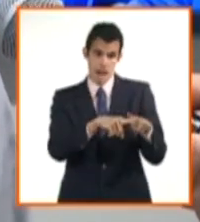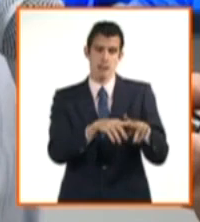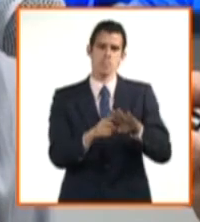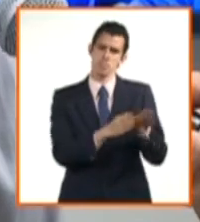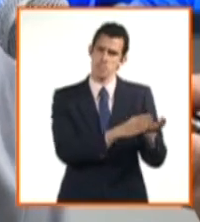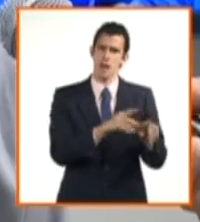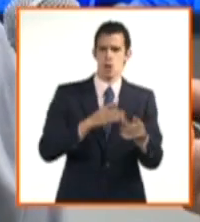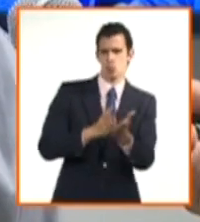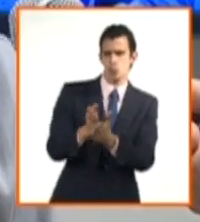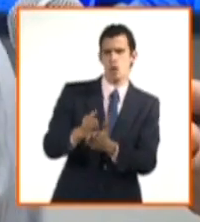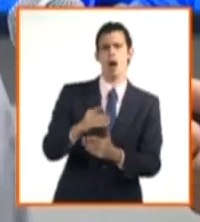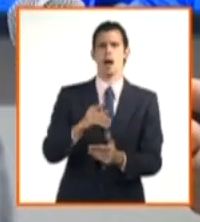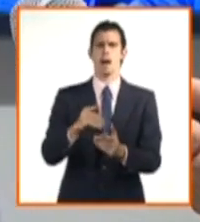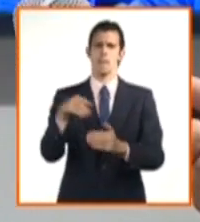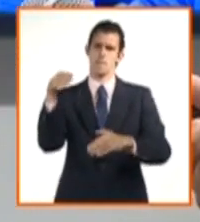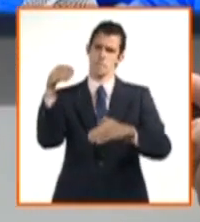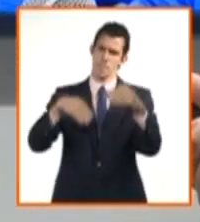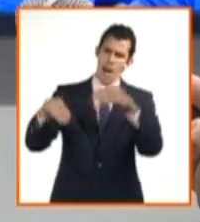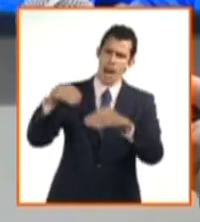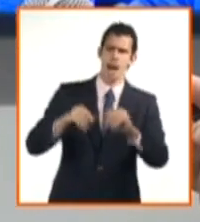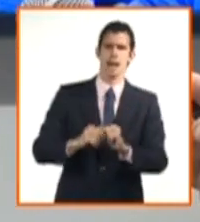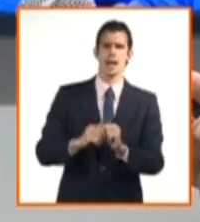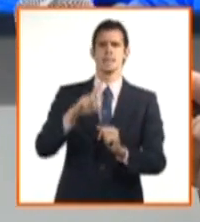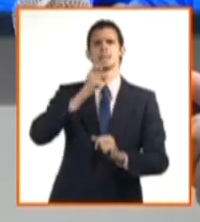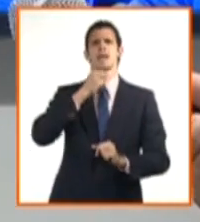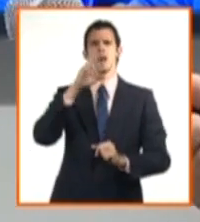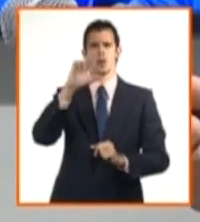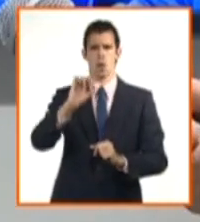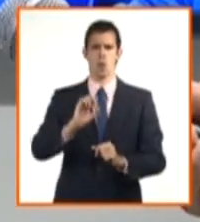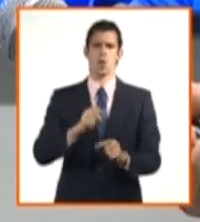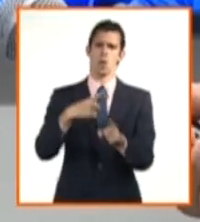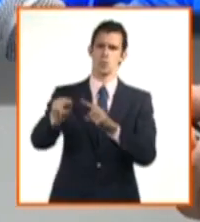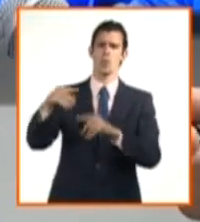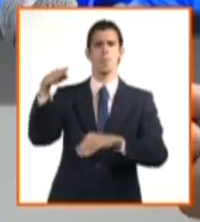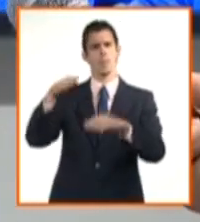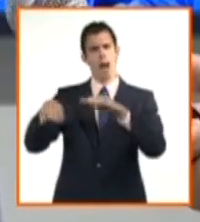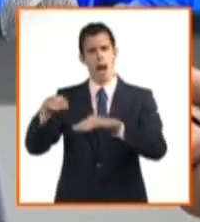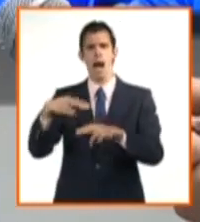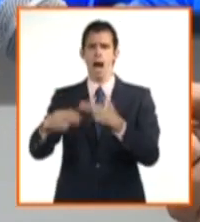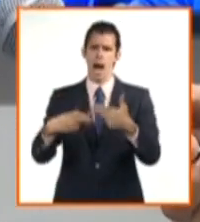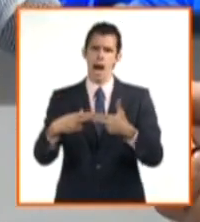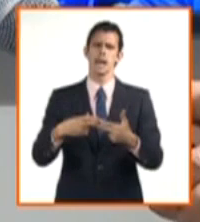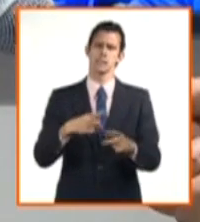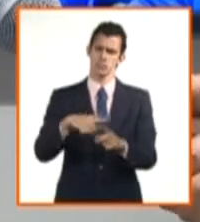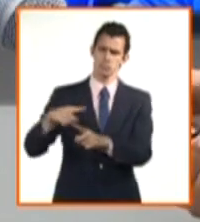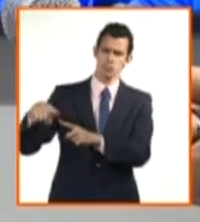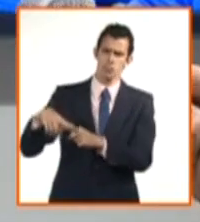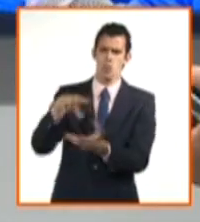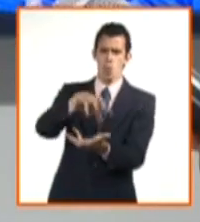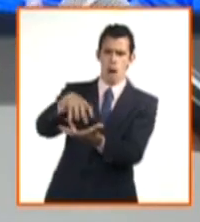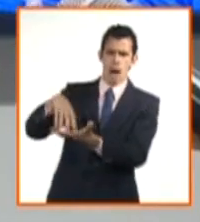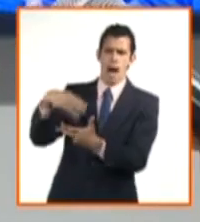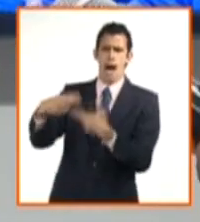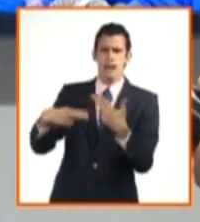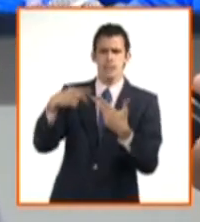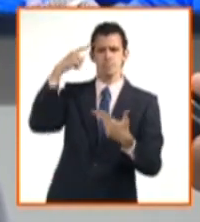playa y en la zona del río almendares tuvimos también que abrir algunos circuitos